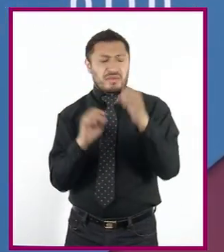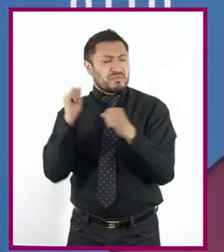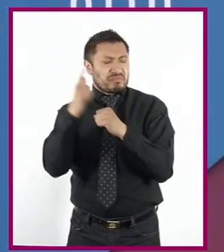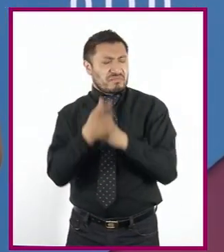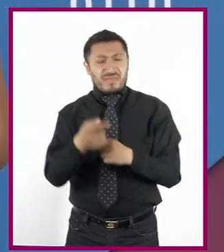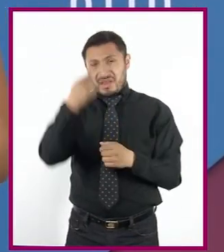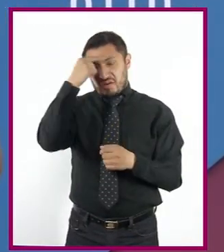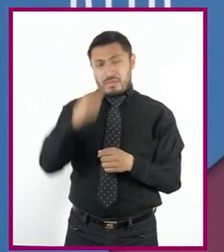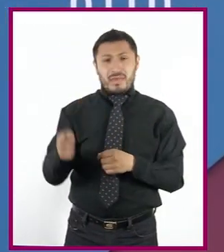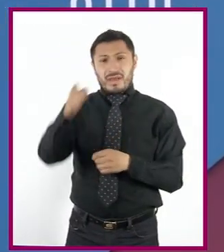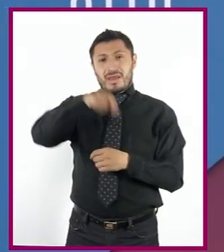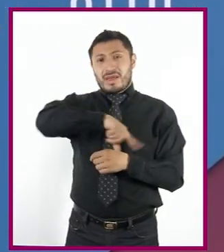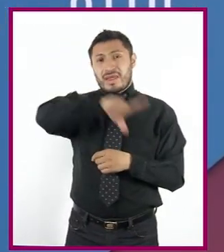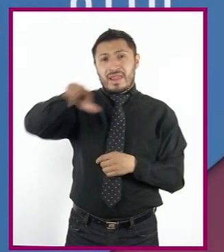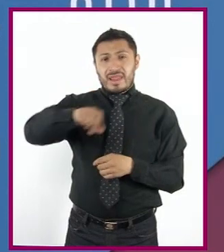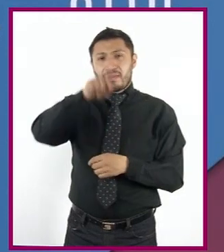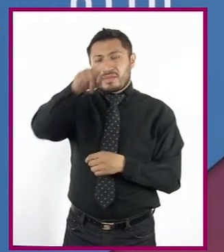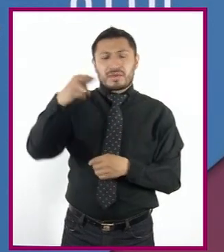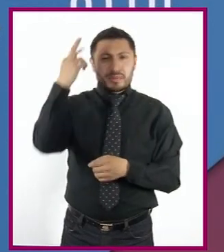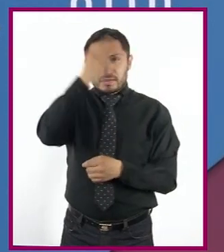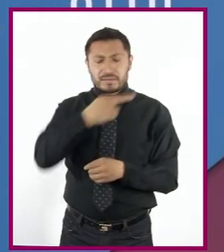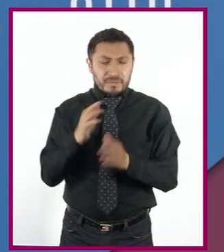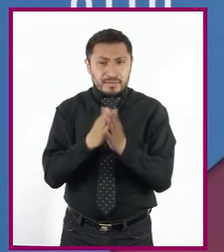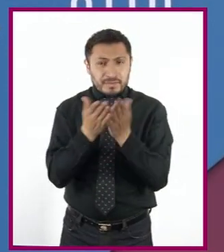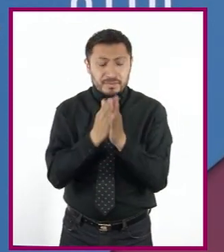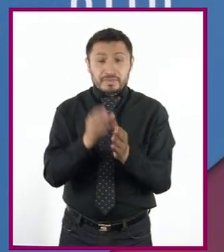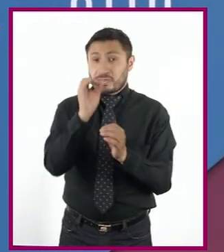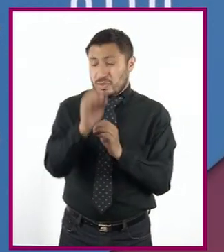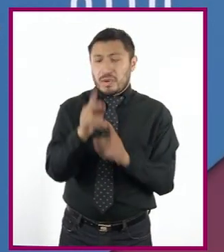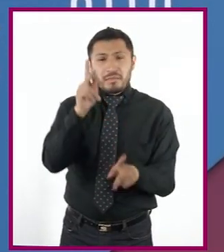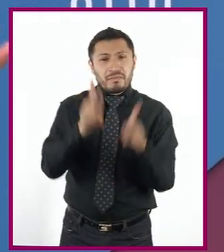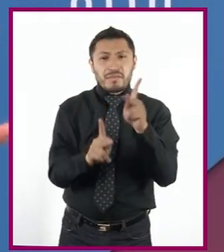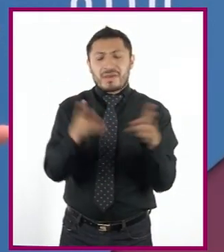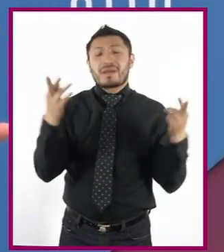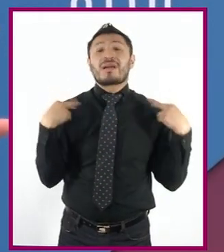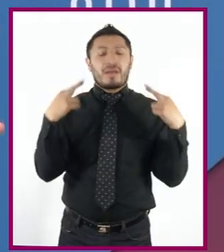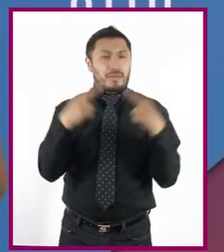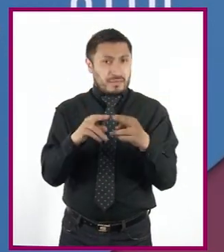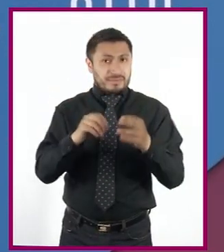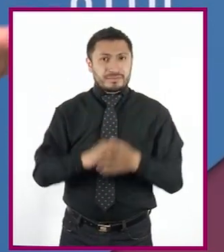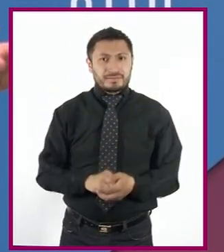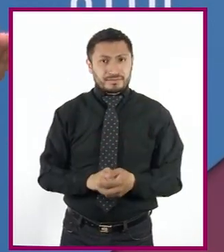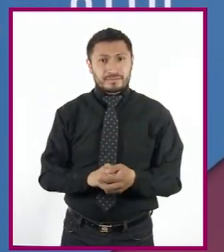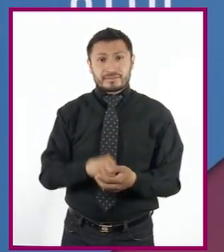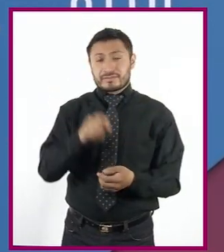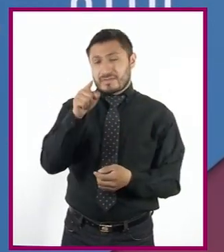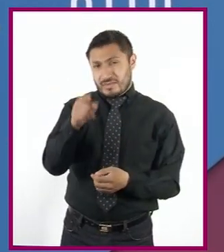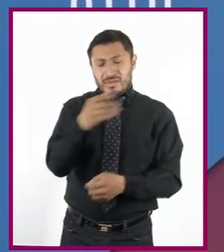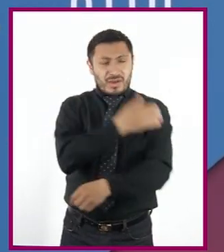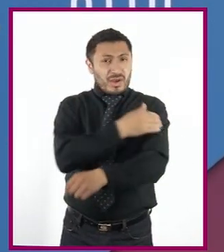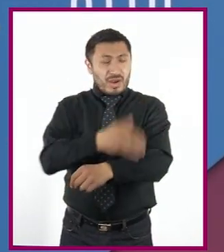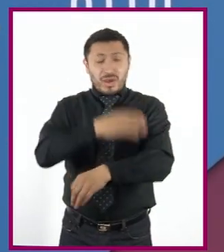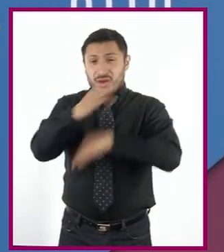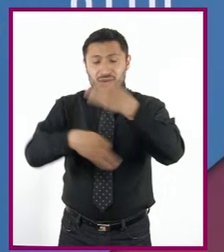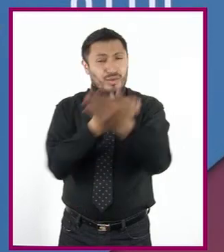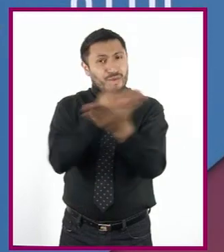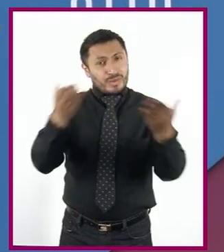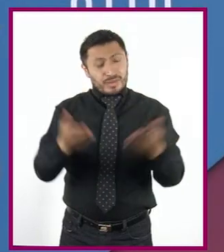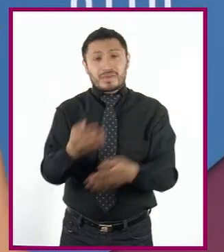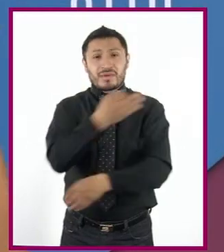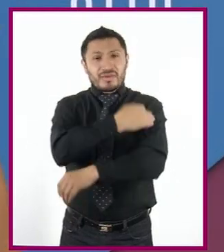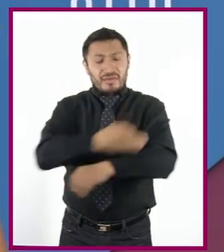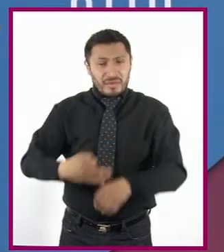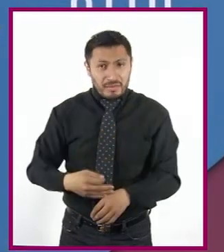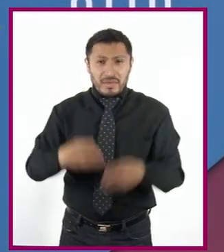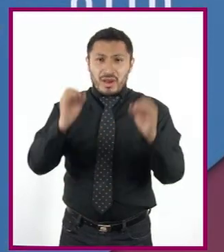poderlas consultar en su libro de texto o comentarlas con su profesora o profesor, compañeras y compañeros,